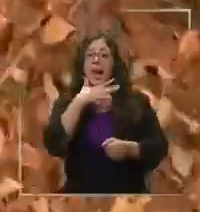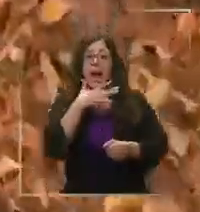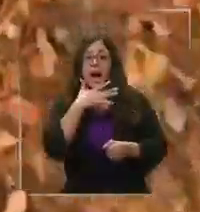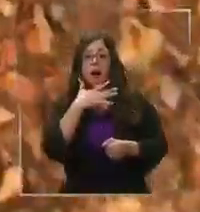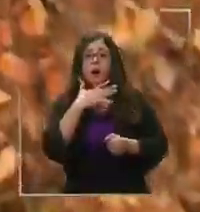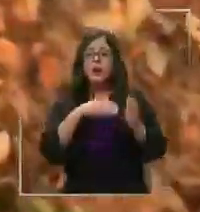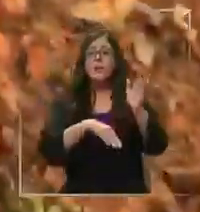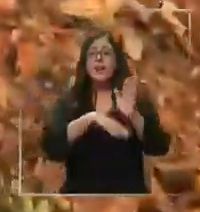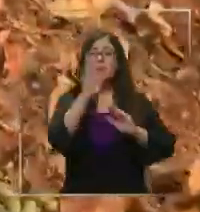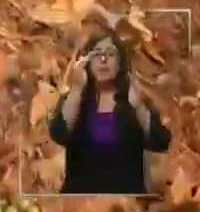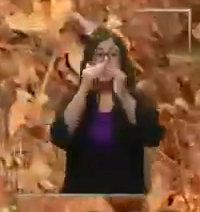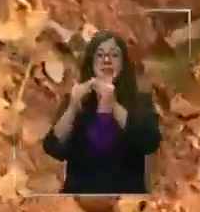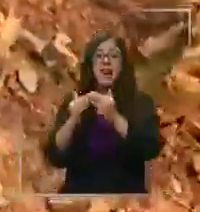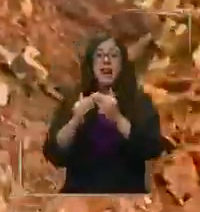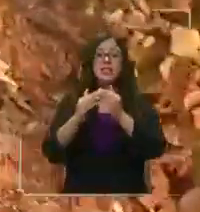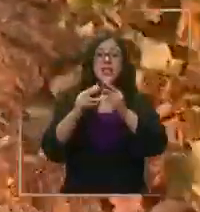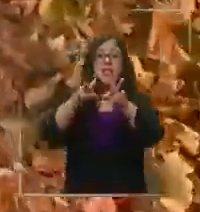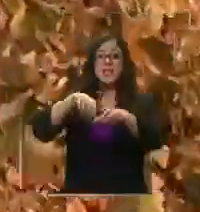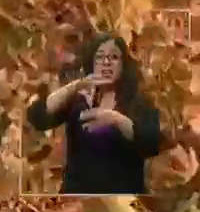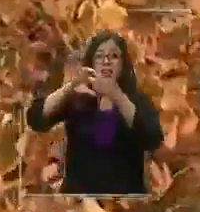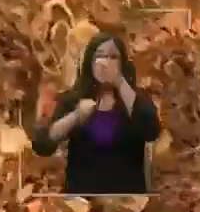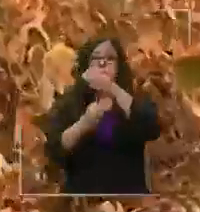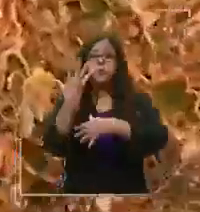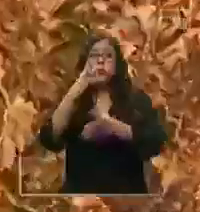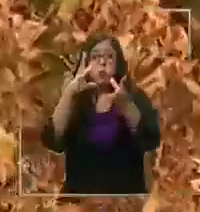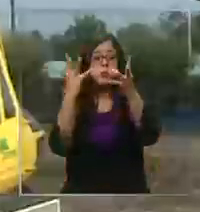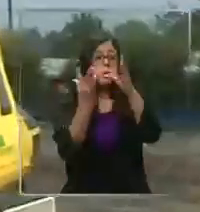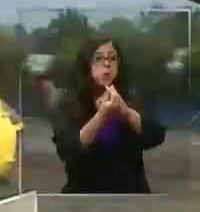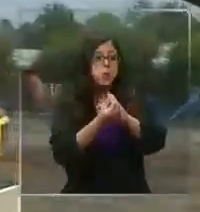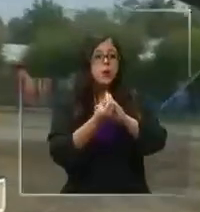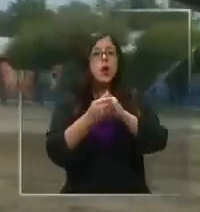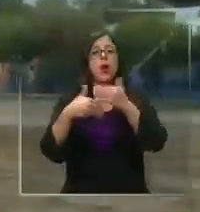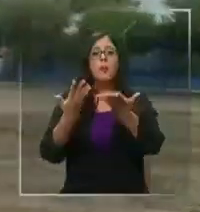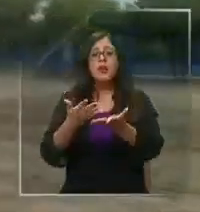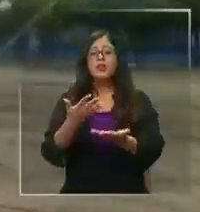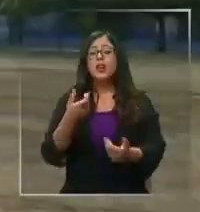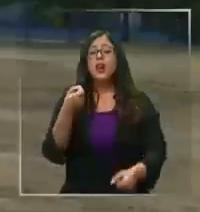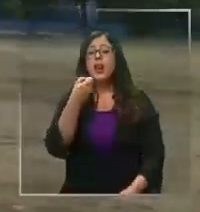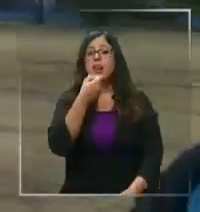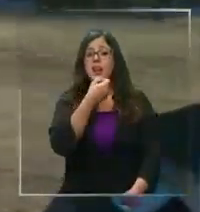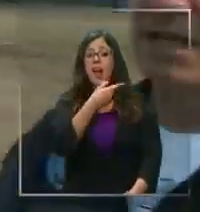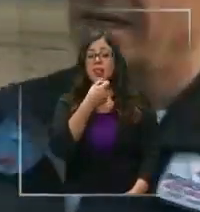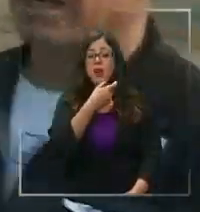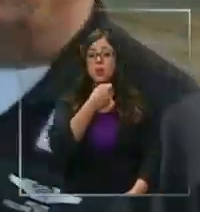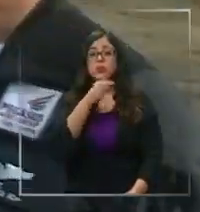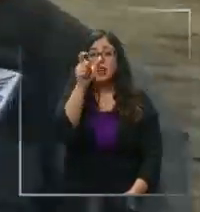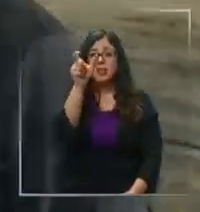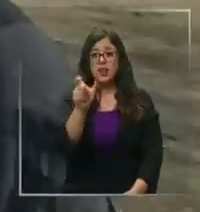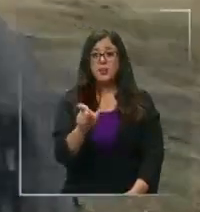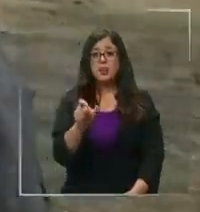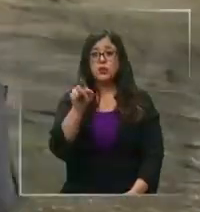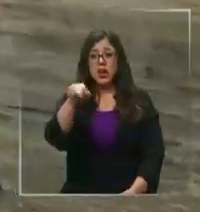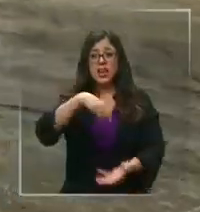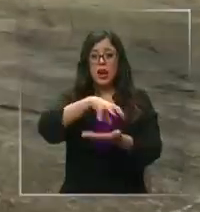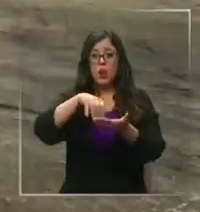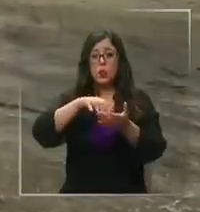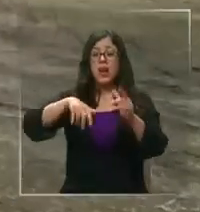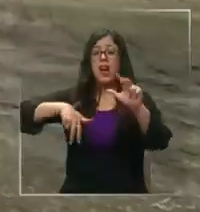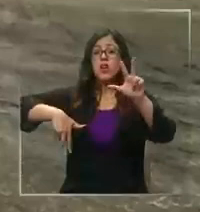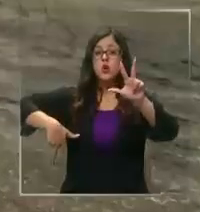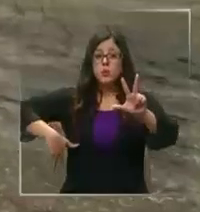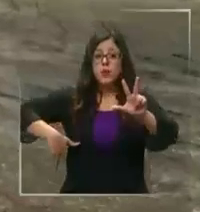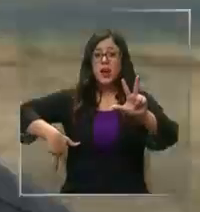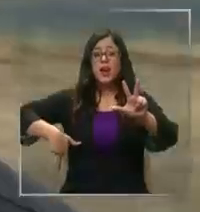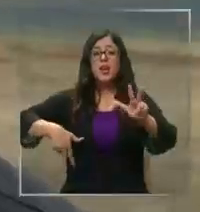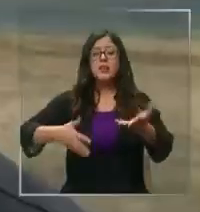que más casas y viñas resultaran en cenizas. Por eso la denuncia de este piloto en Yumbel sorprende e indigna. Nos cuenta que antes de